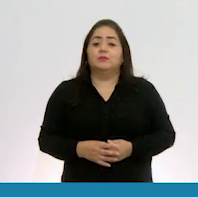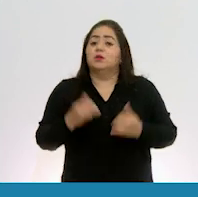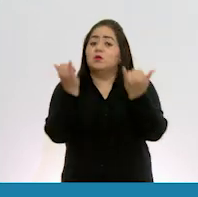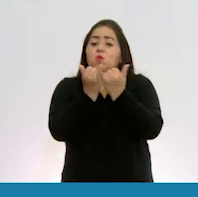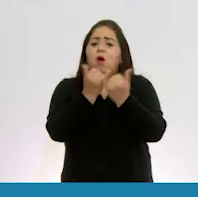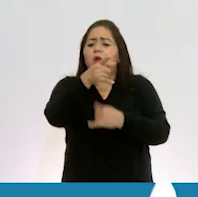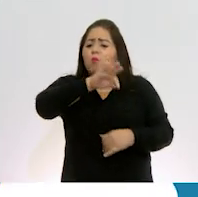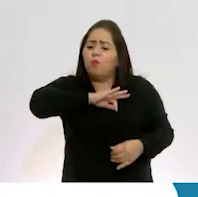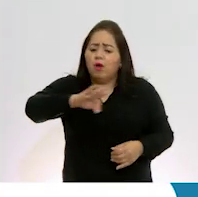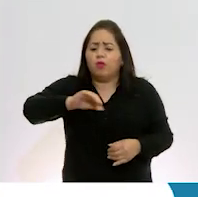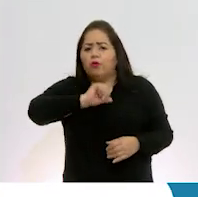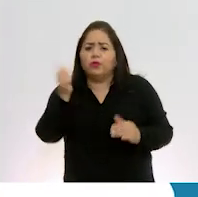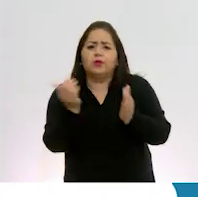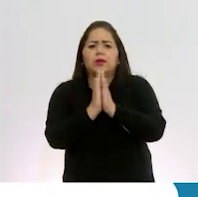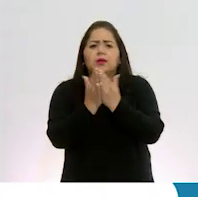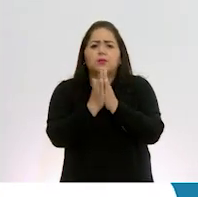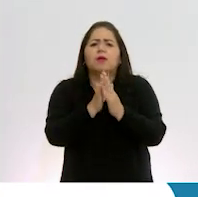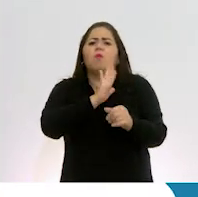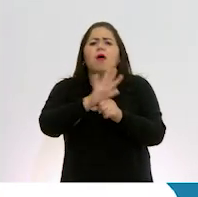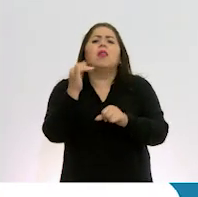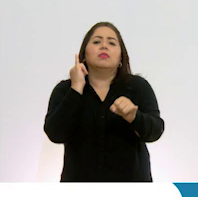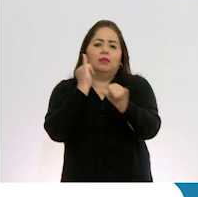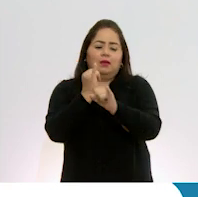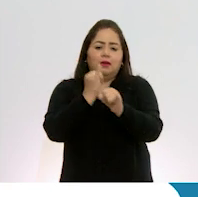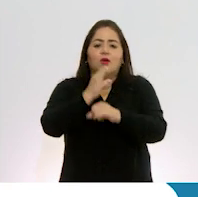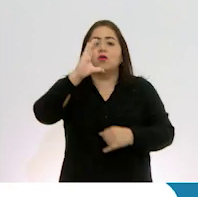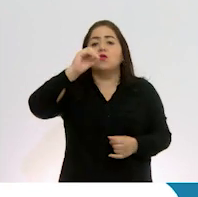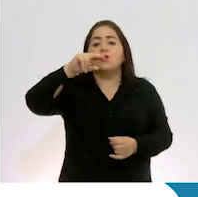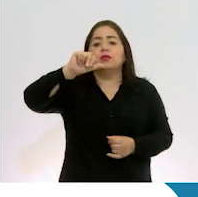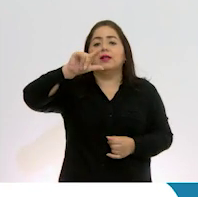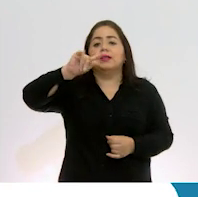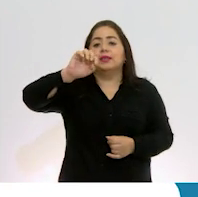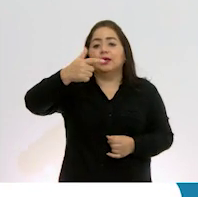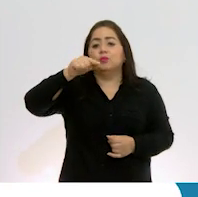También puedes encontrar los libros de texto en la página